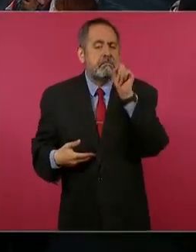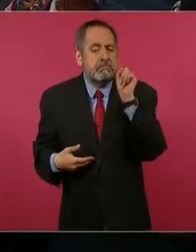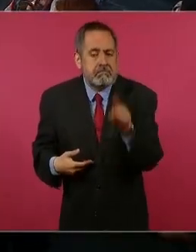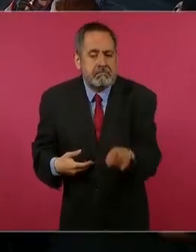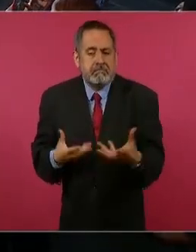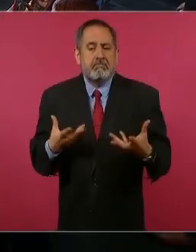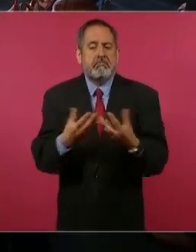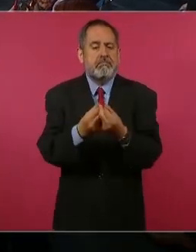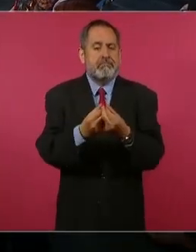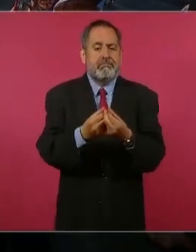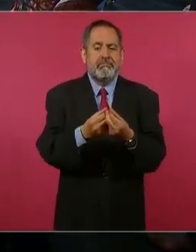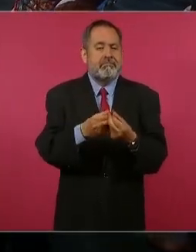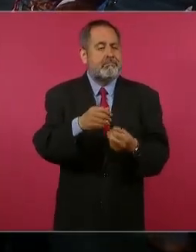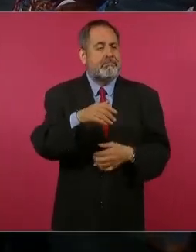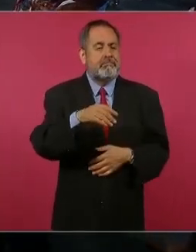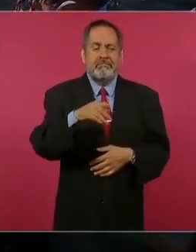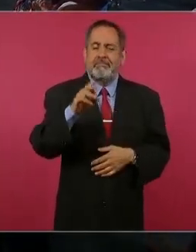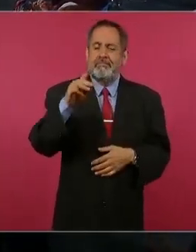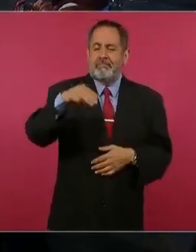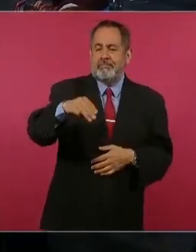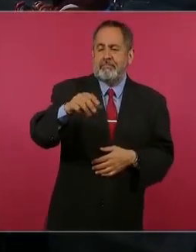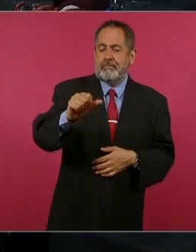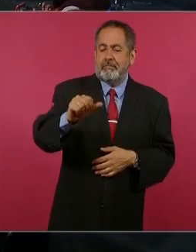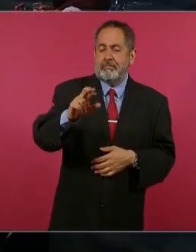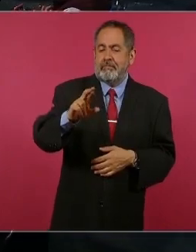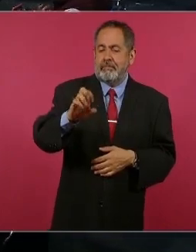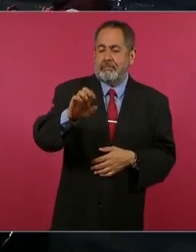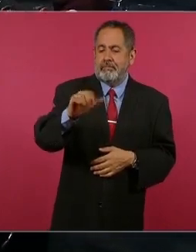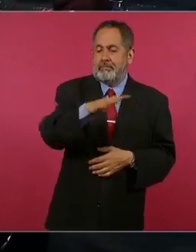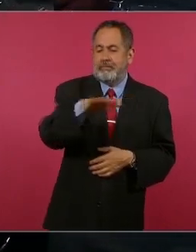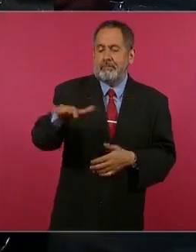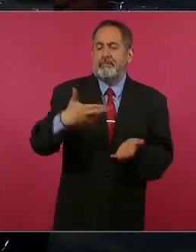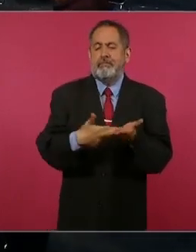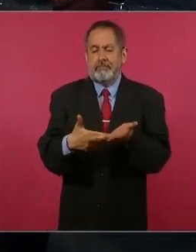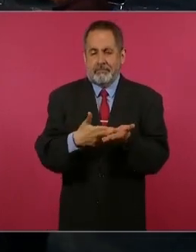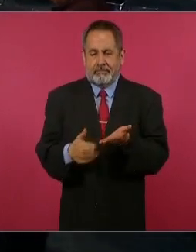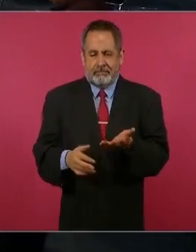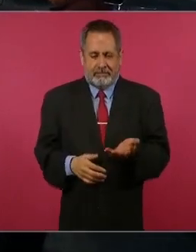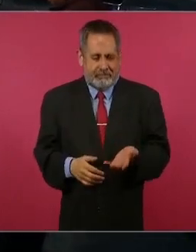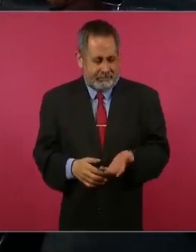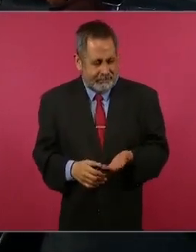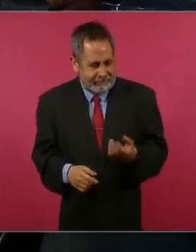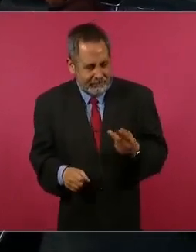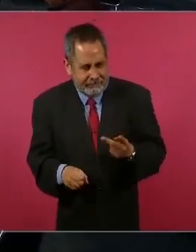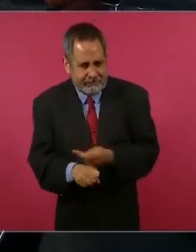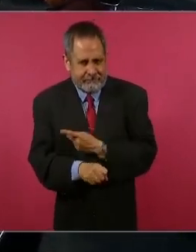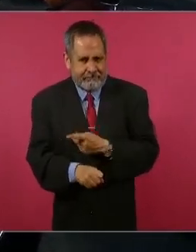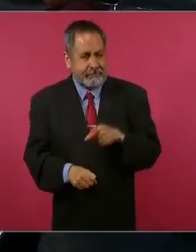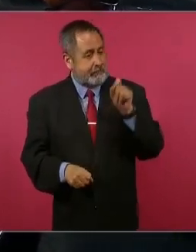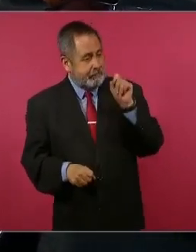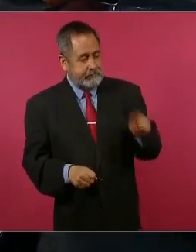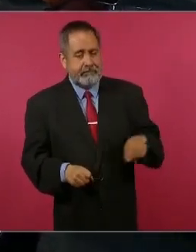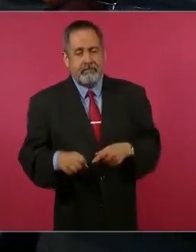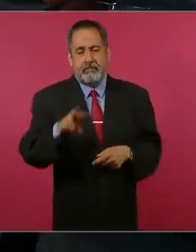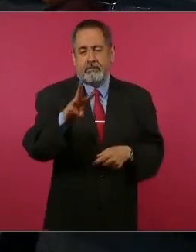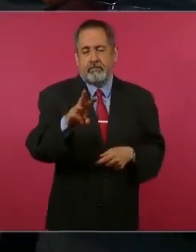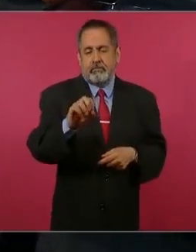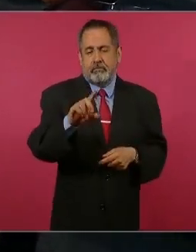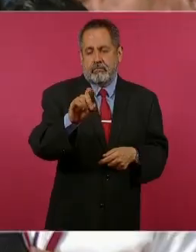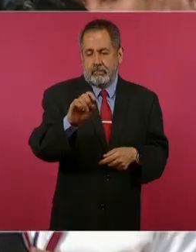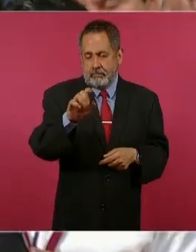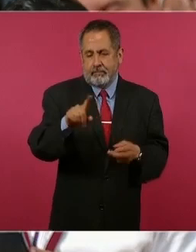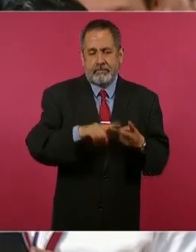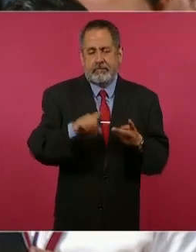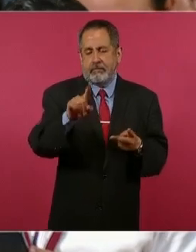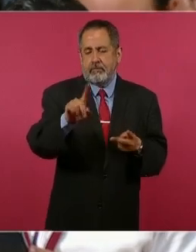de la marea rosa, a veces se nos olvida pues porque pasan muchas cosas en México, pero Goldenberg, Ugalde, Valdés